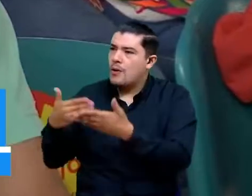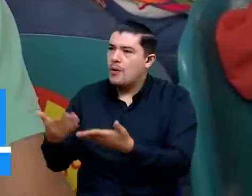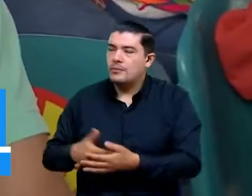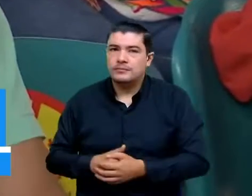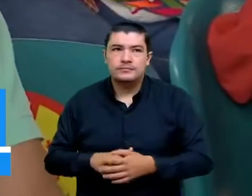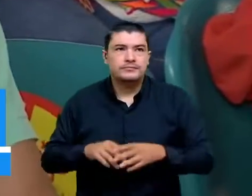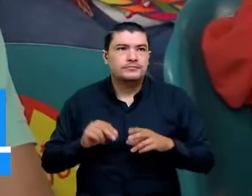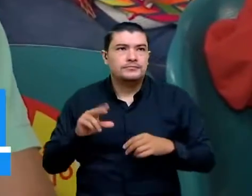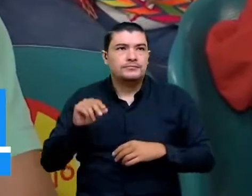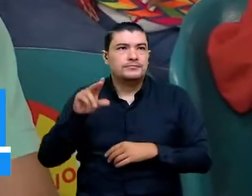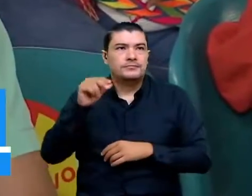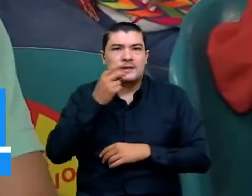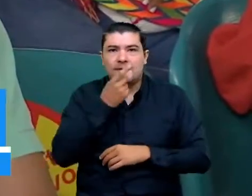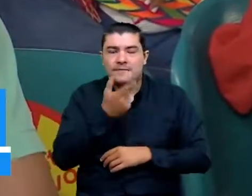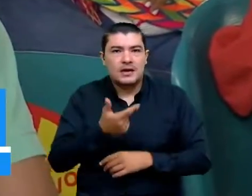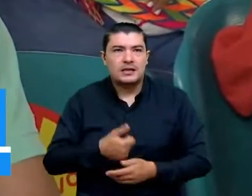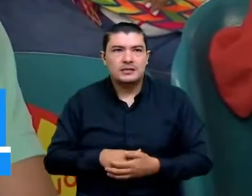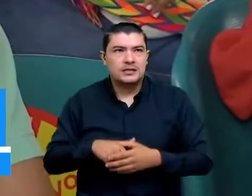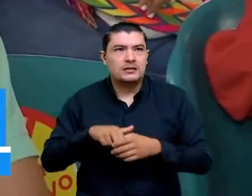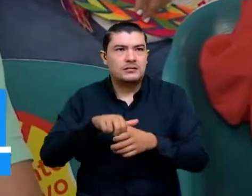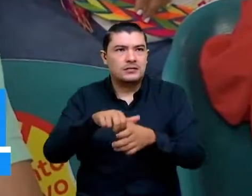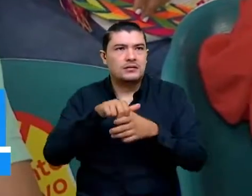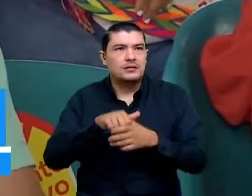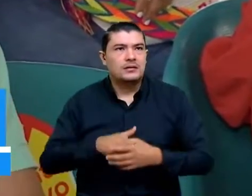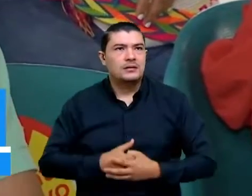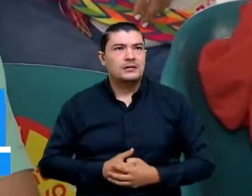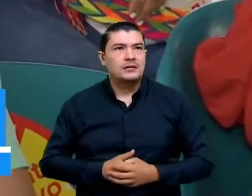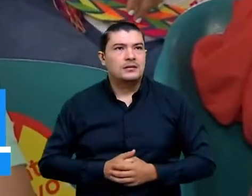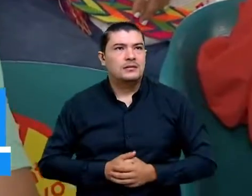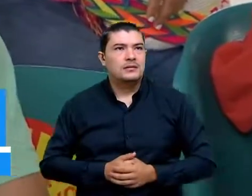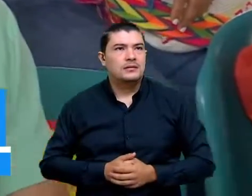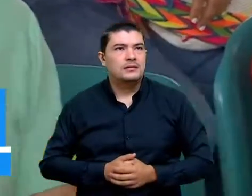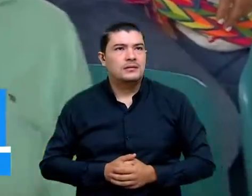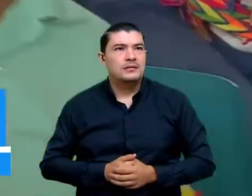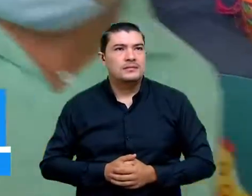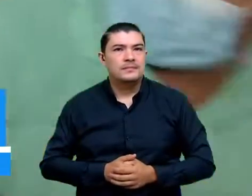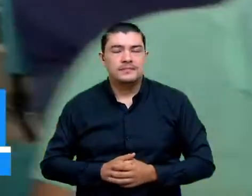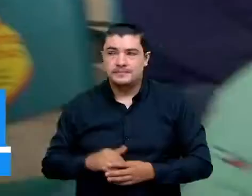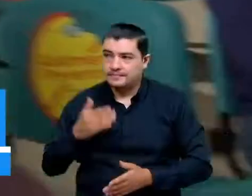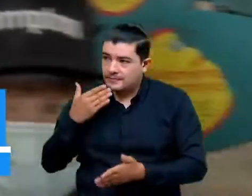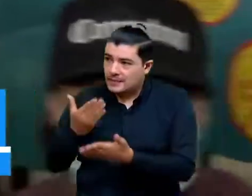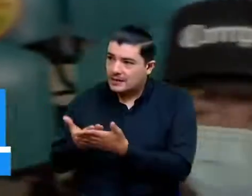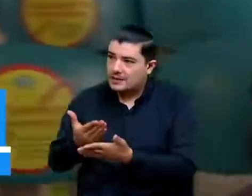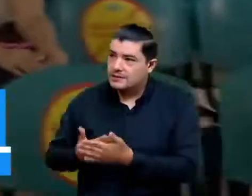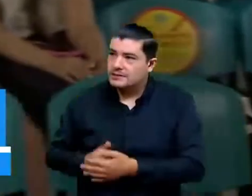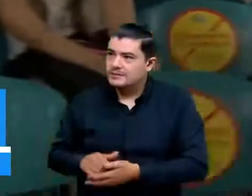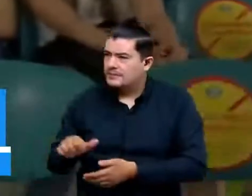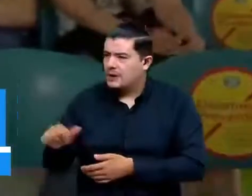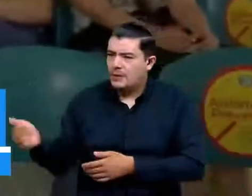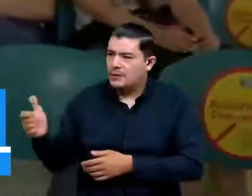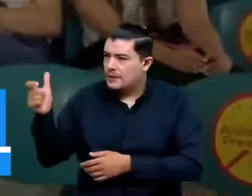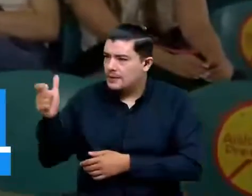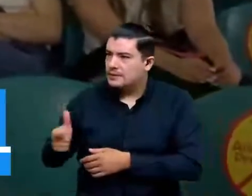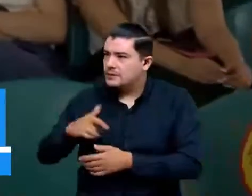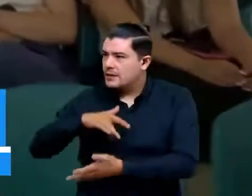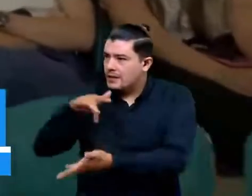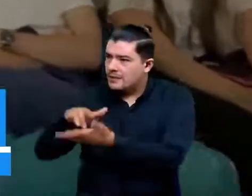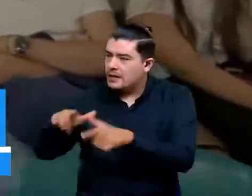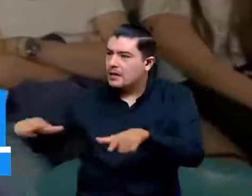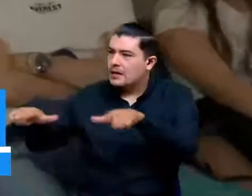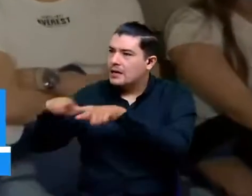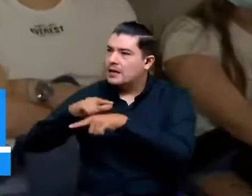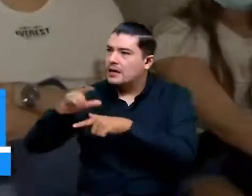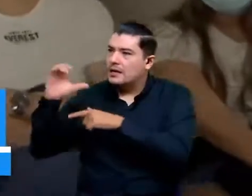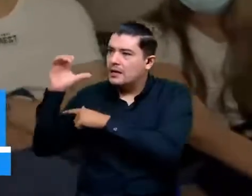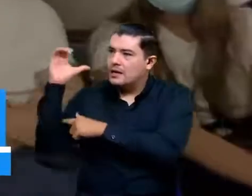No, ha sido fácil la movilización. Muchísimas gracias, don Pedro. Vamos a hablar con otra persona que se dirige hacia otra ciudad